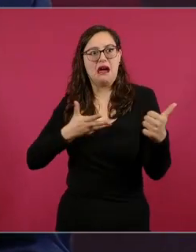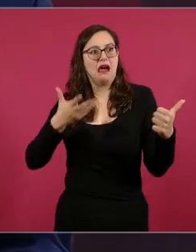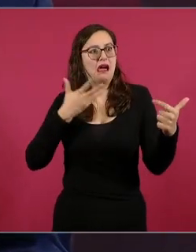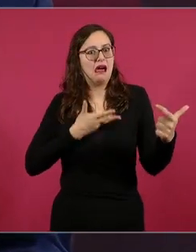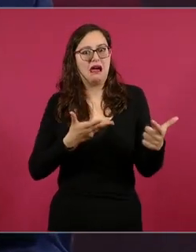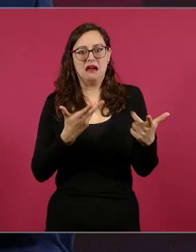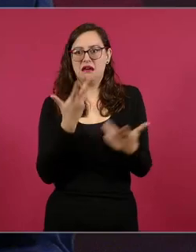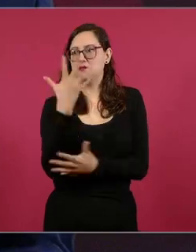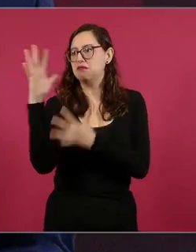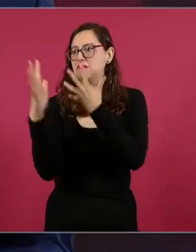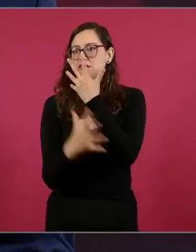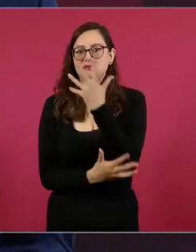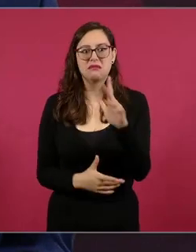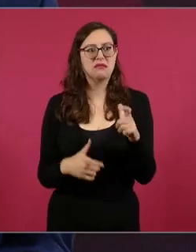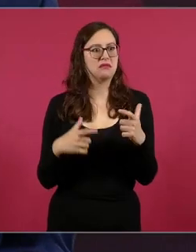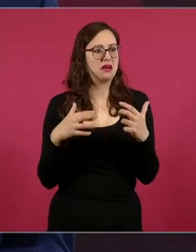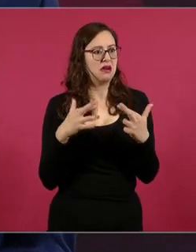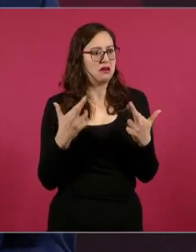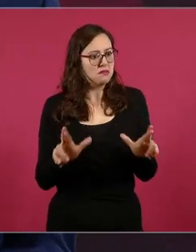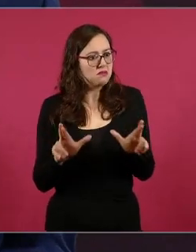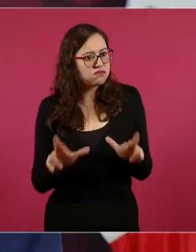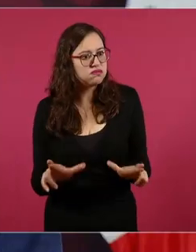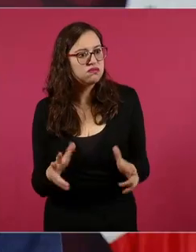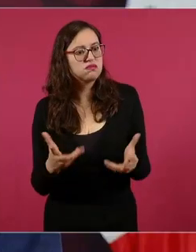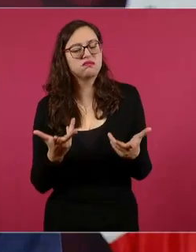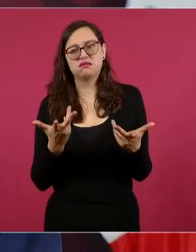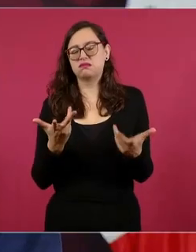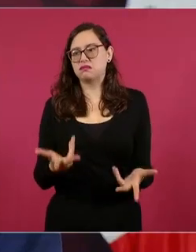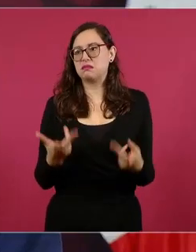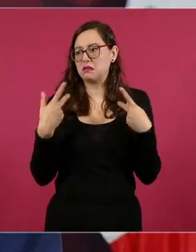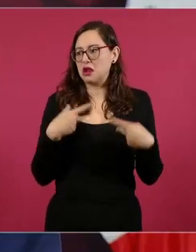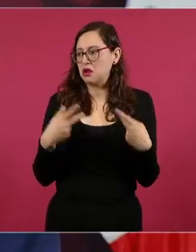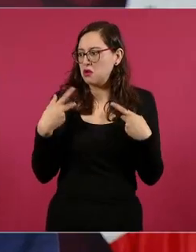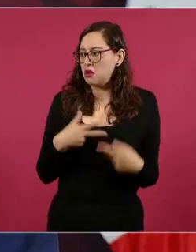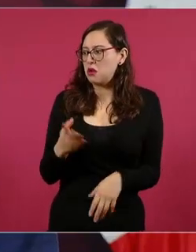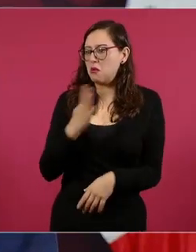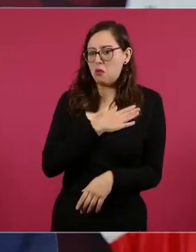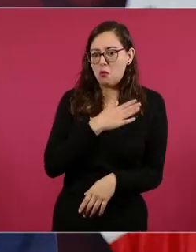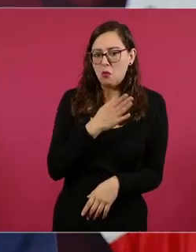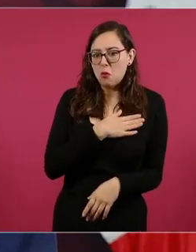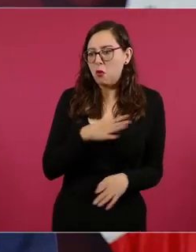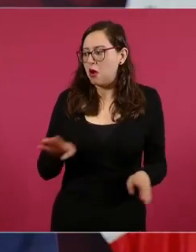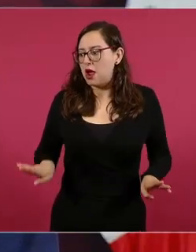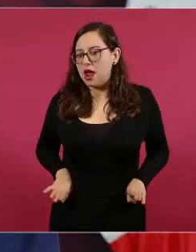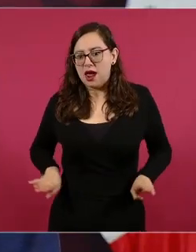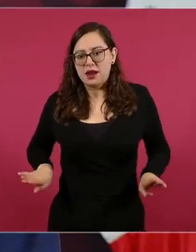riquezas, un pueblo bueno, trabajador,